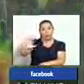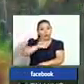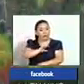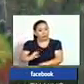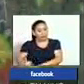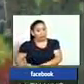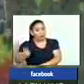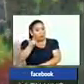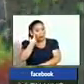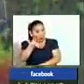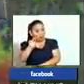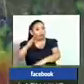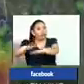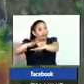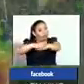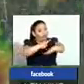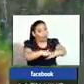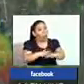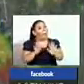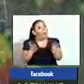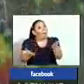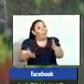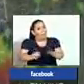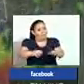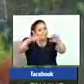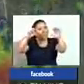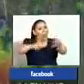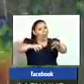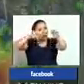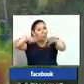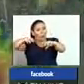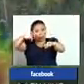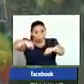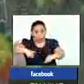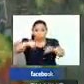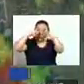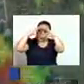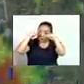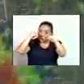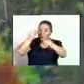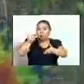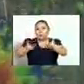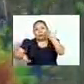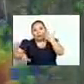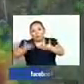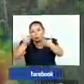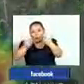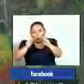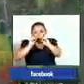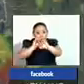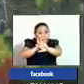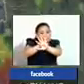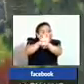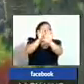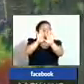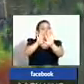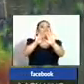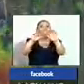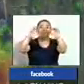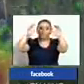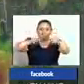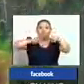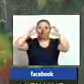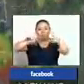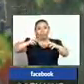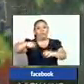Así que bueno, ahí está la advertencia porque se espera que haya mucha lluvia para el transcurso de esta noche y posiblemente hasta la madrugada del día